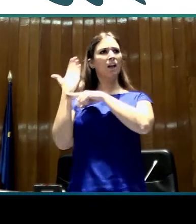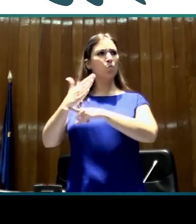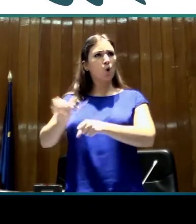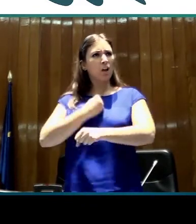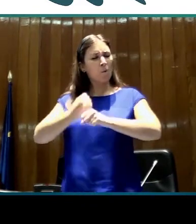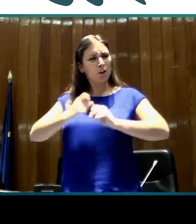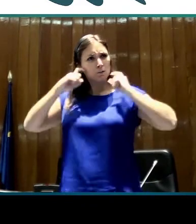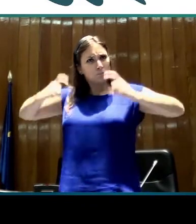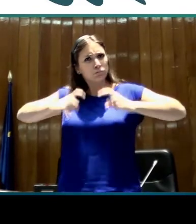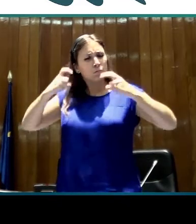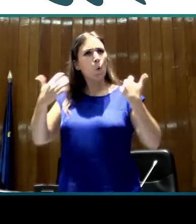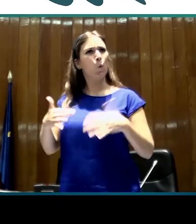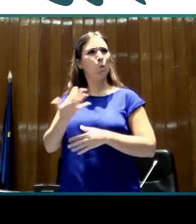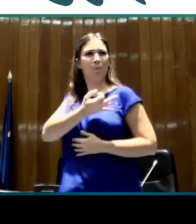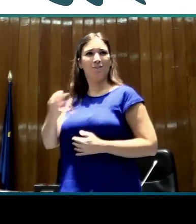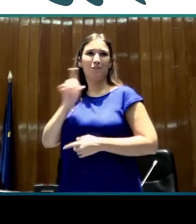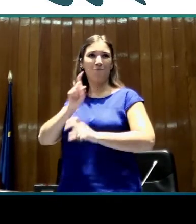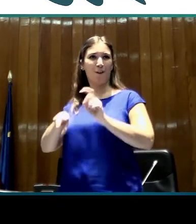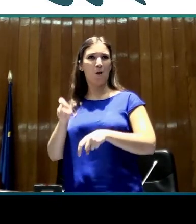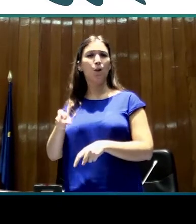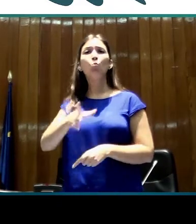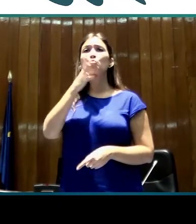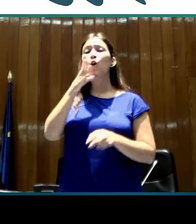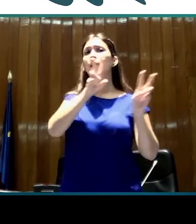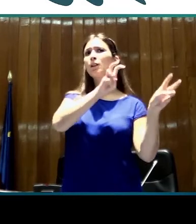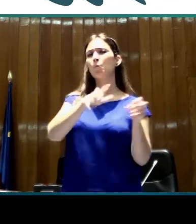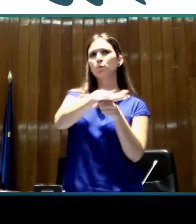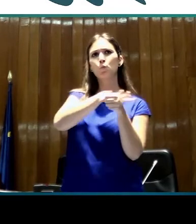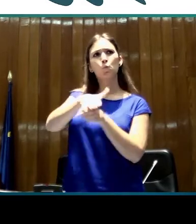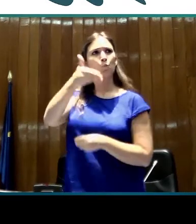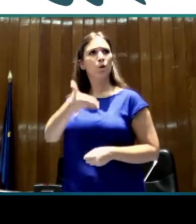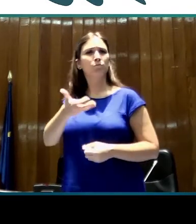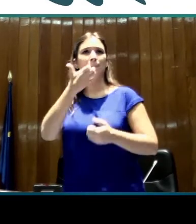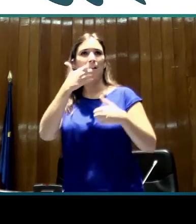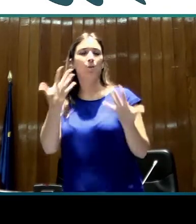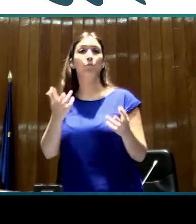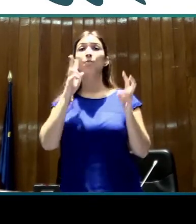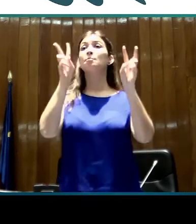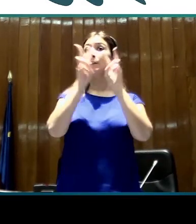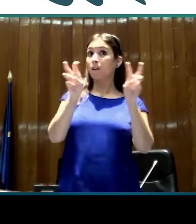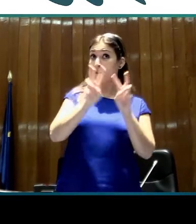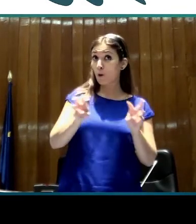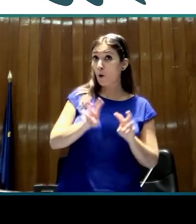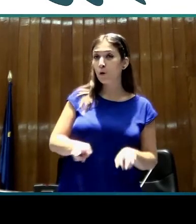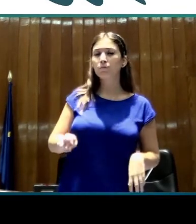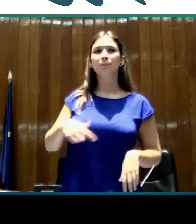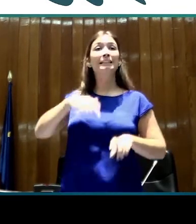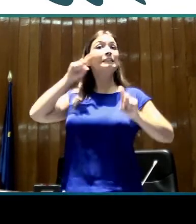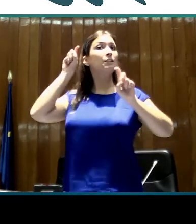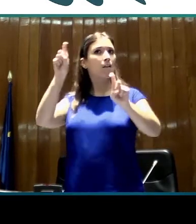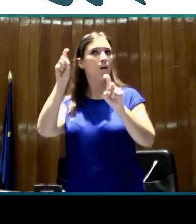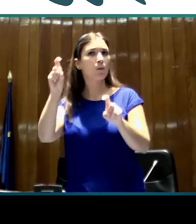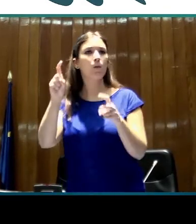esfuerzo. Trabajo y de esfuerzo en campos tan importantes como la investigación, la